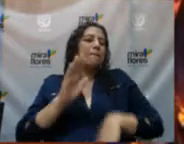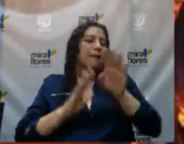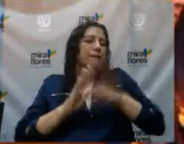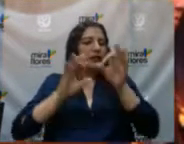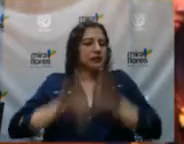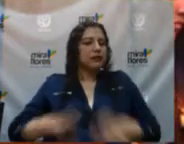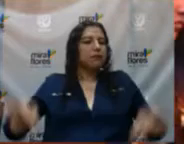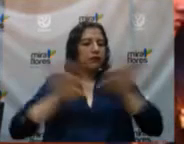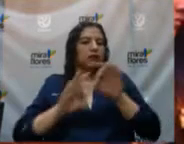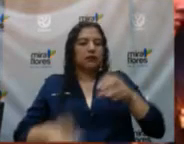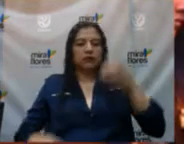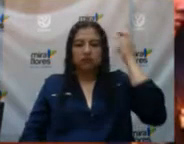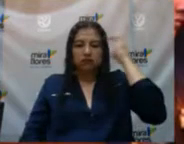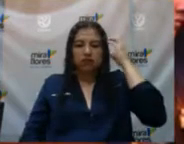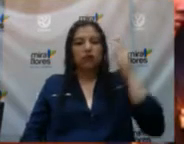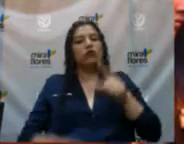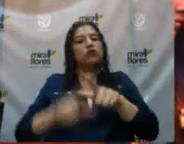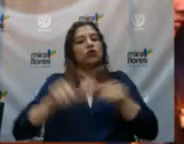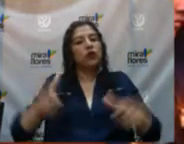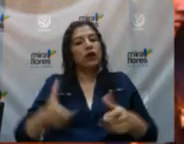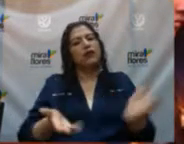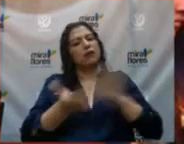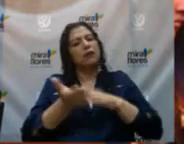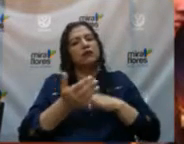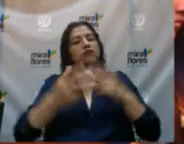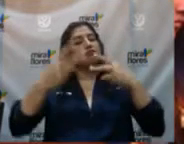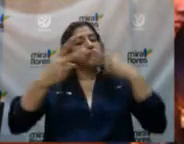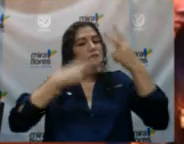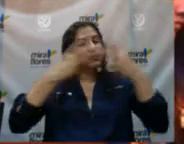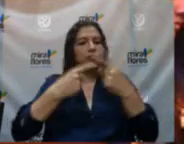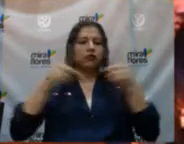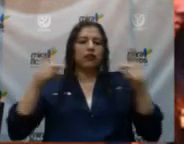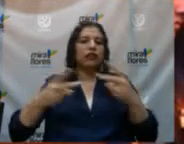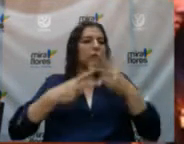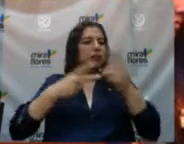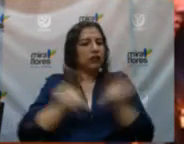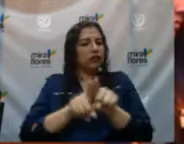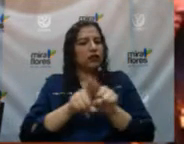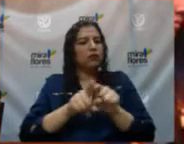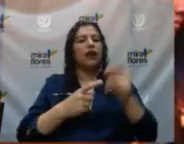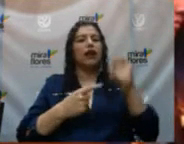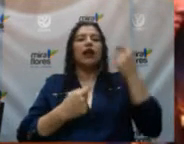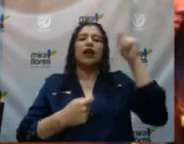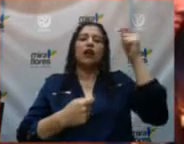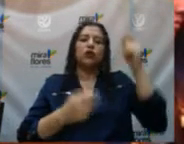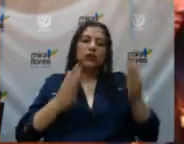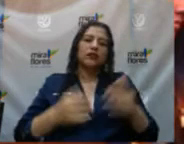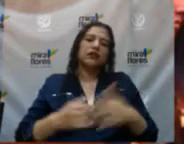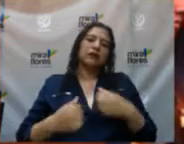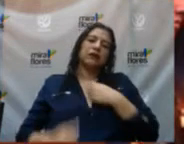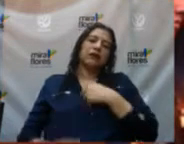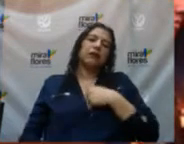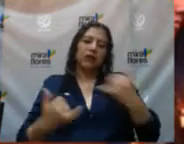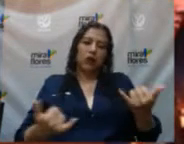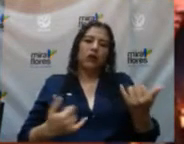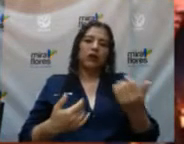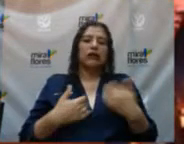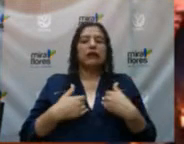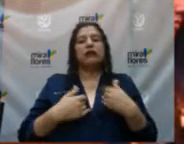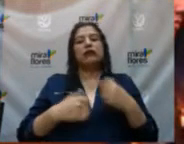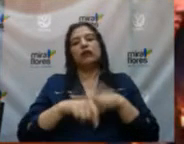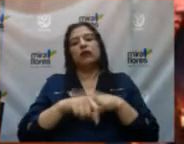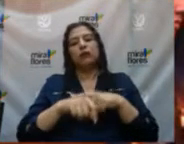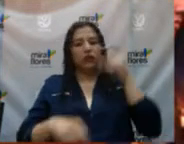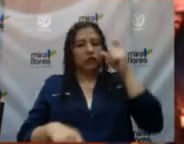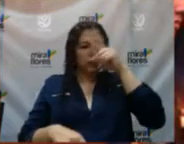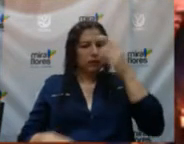del distrito y uno de los lugares más visitados en Lima por vecinos y turistas. Lamentablemente hoy está pasando por unos momentos difíciles,